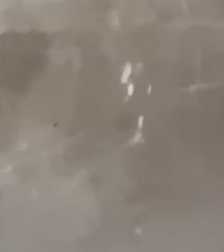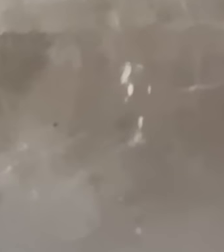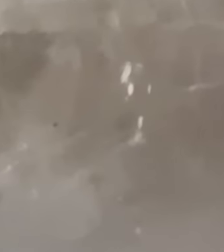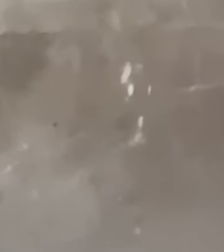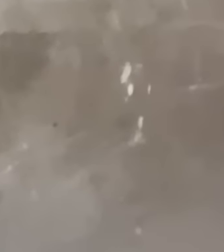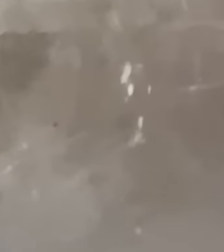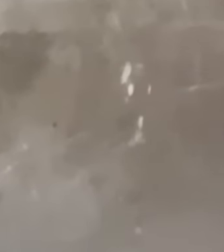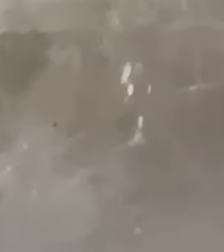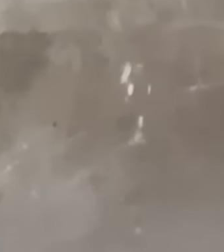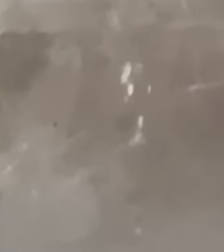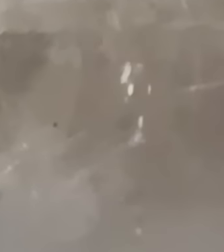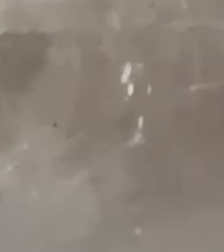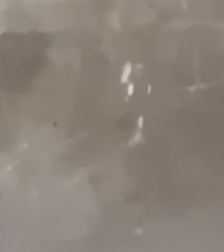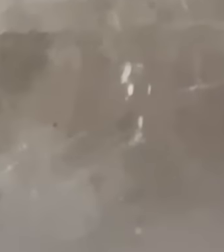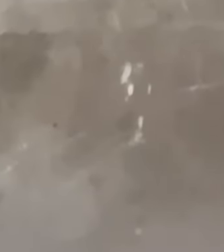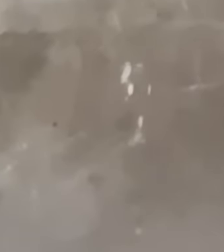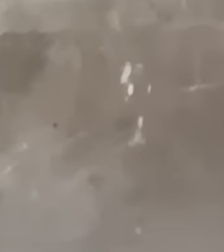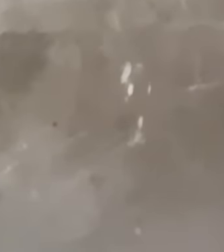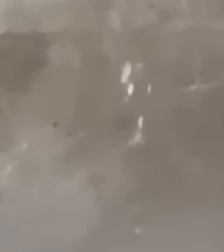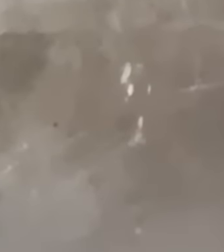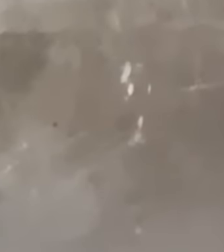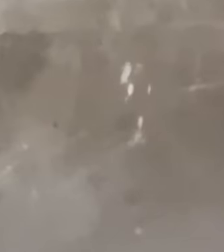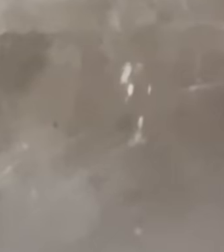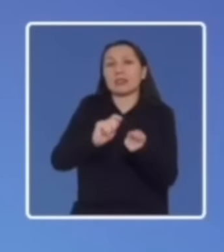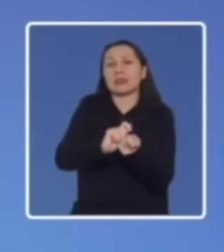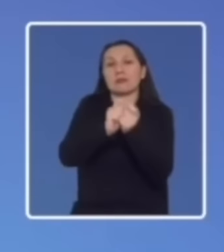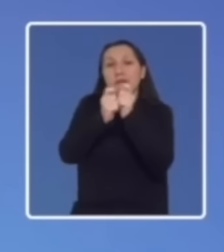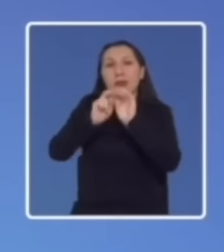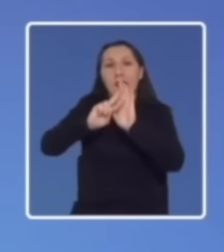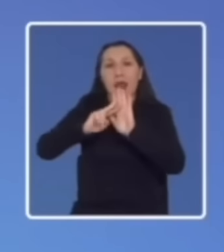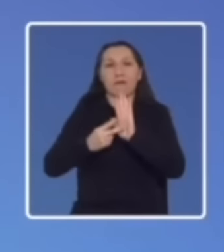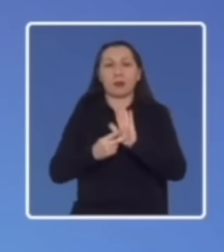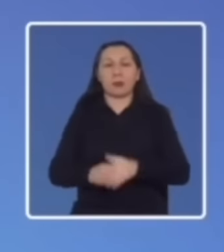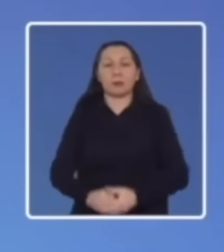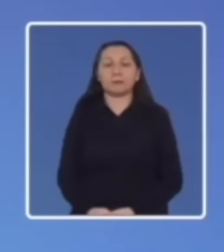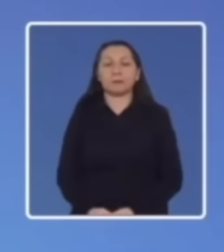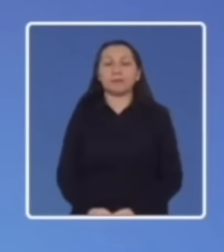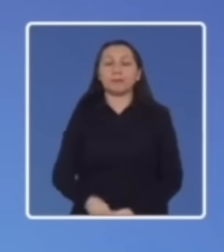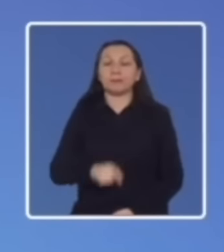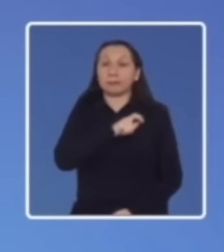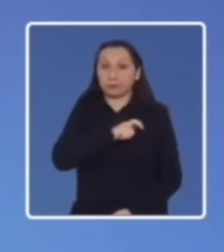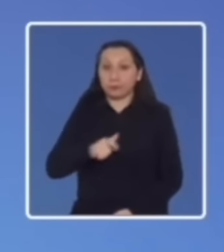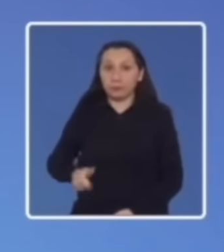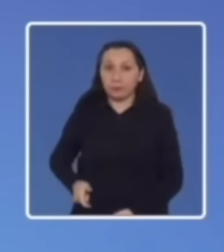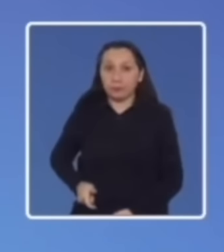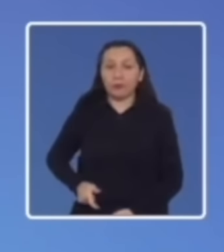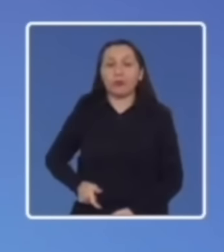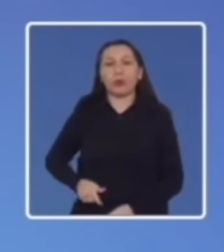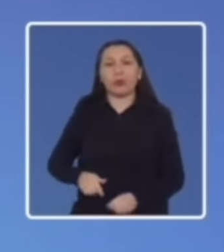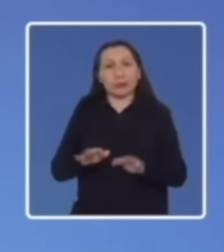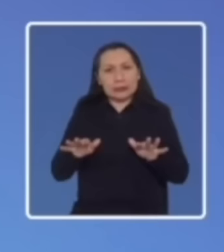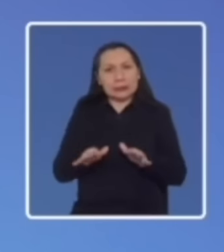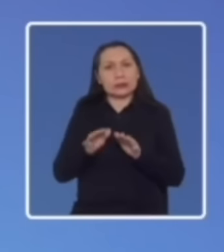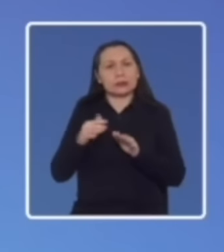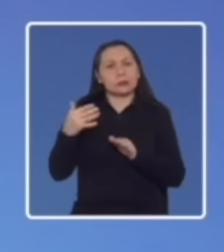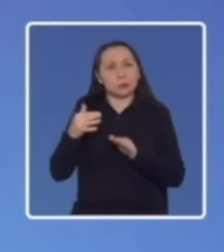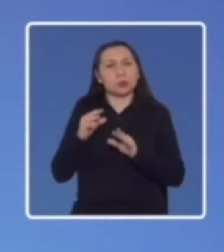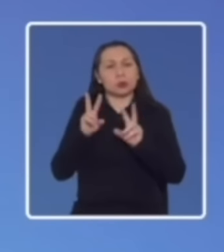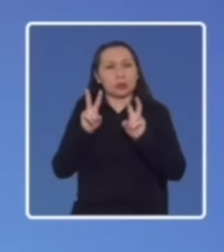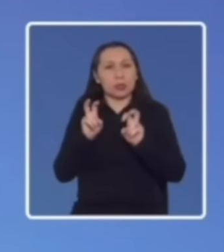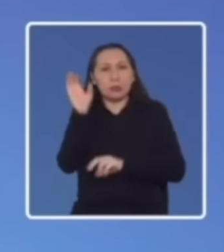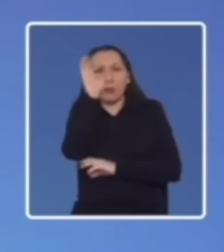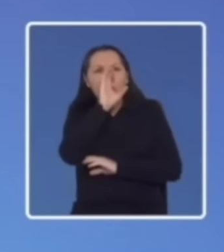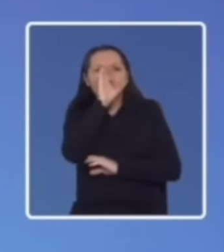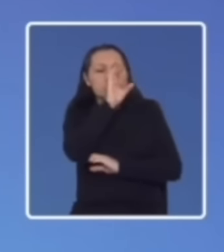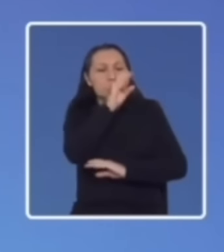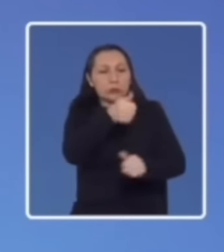al caso de Janet Jara al diario financiero señor director mire eh el gobierno ha hecho un ejercicio importante de